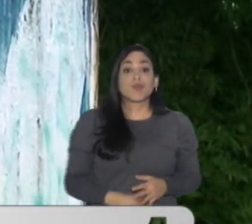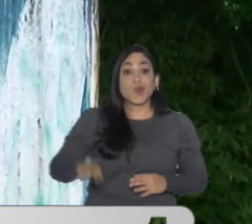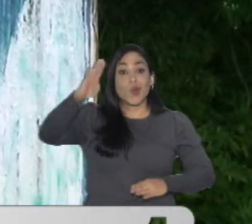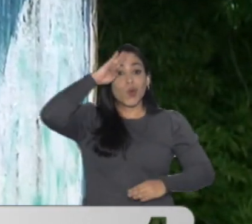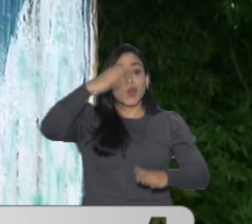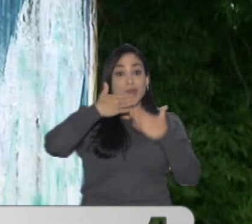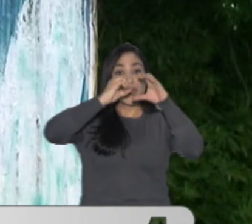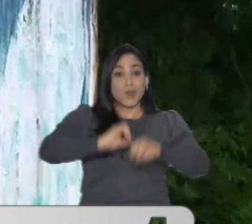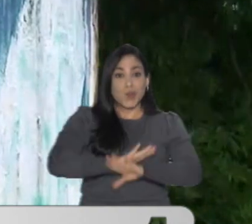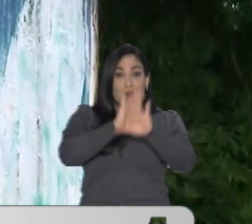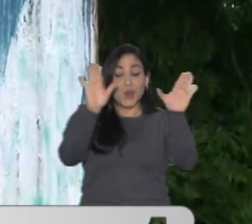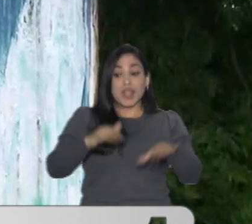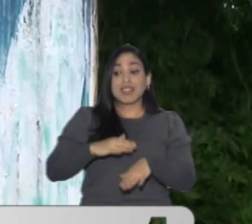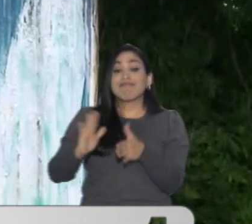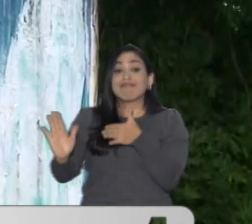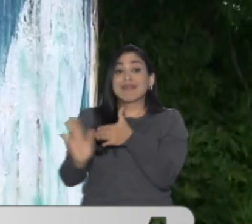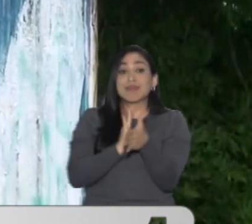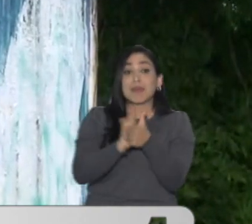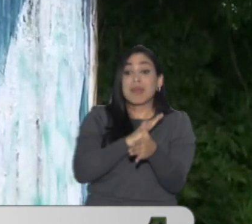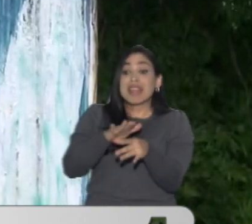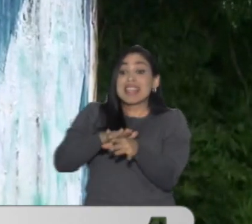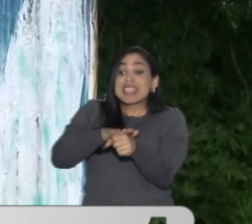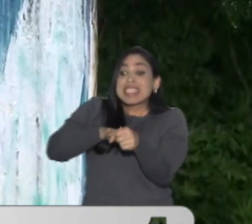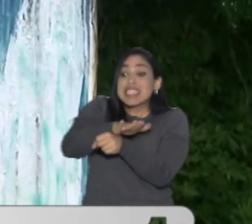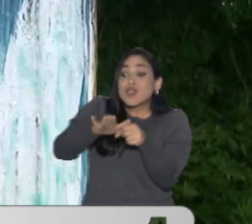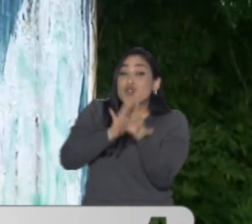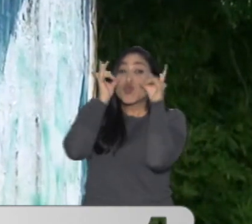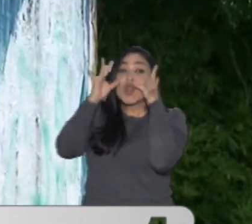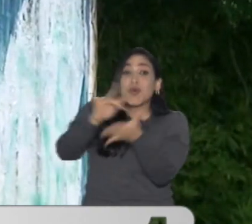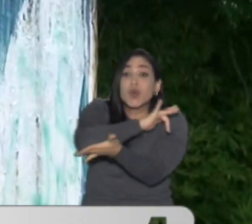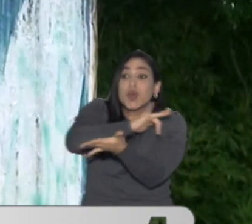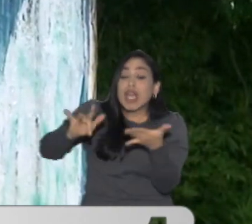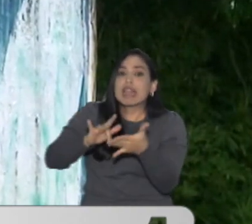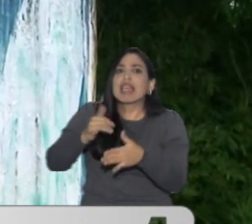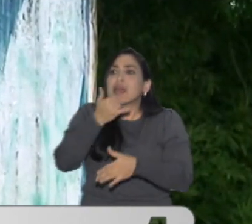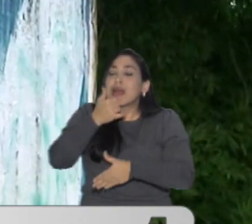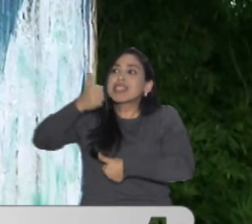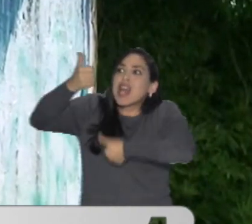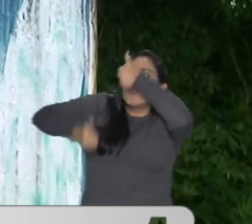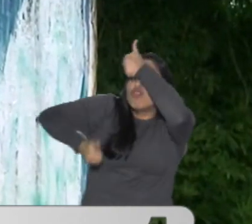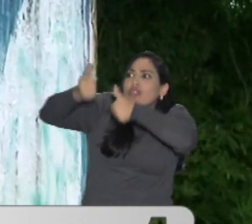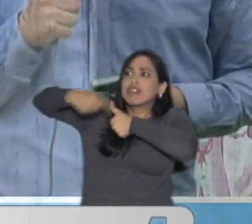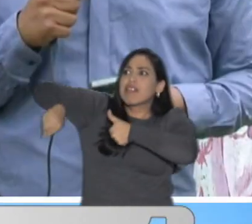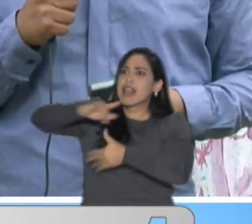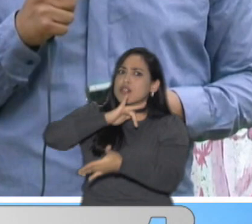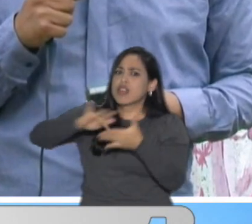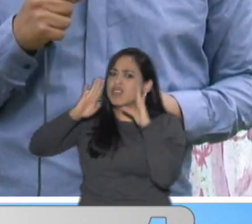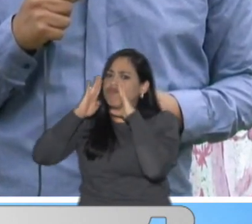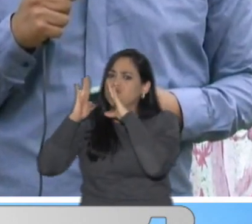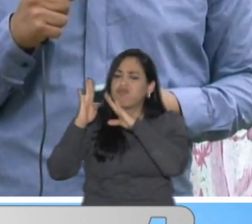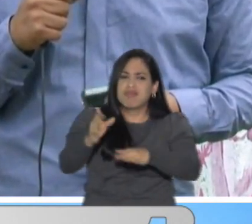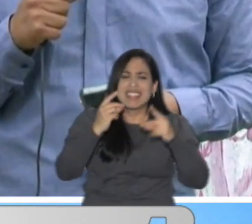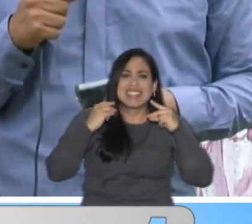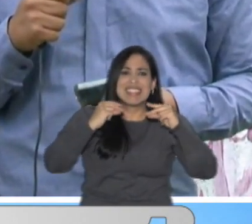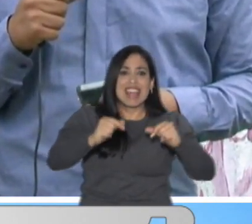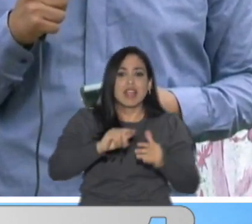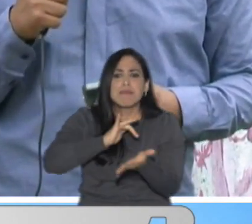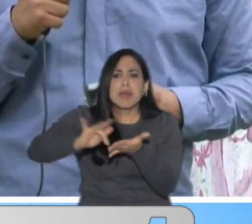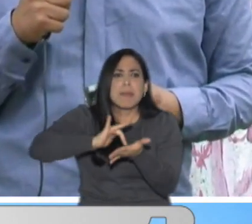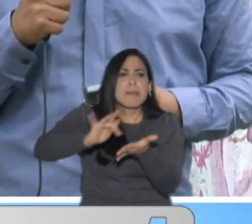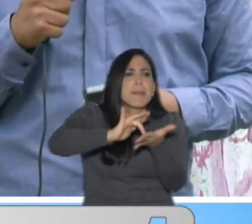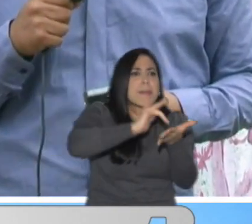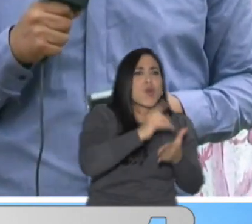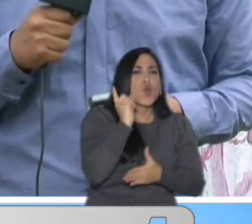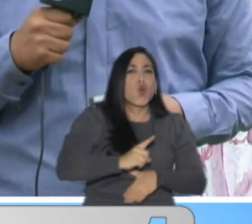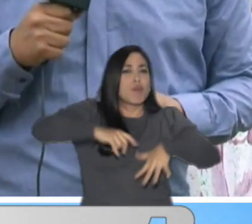Hola, muy buenos días. La declaratoria de calamidad pública servirá para que autoridades y organismos de socorro atiendan de manera más oportuna las emergencias que ha causado